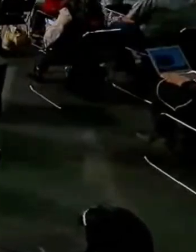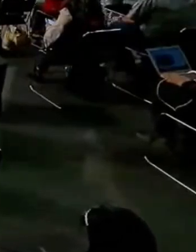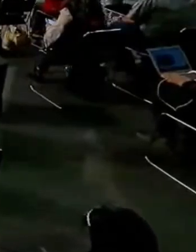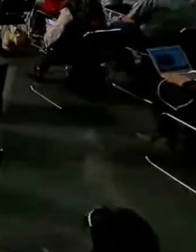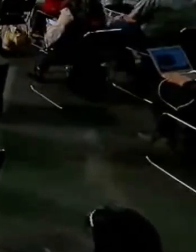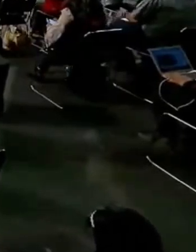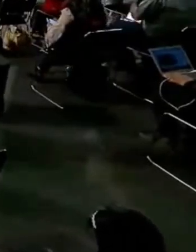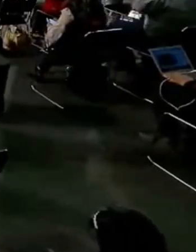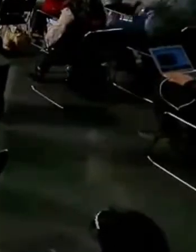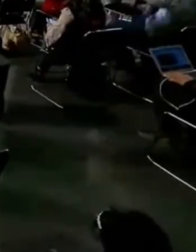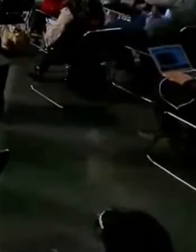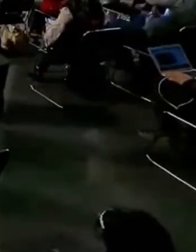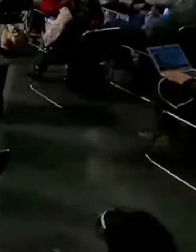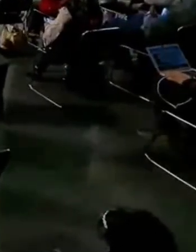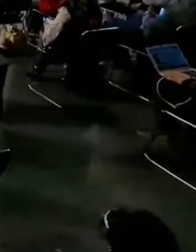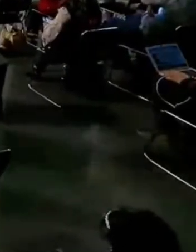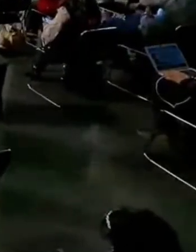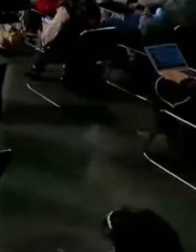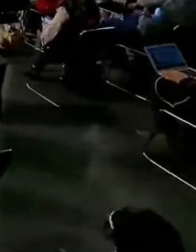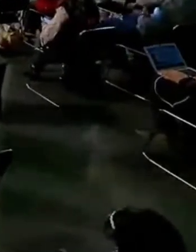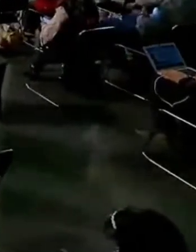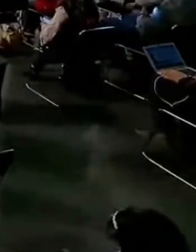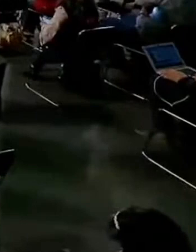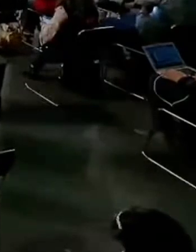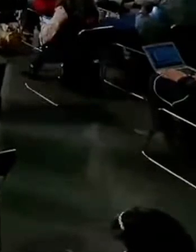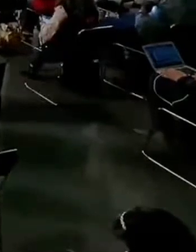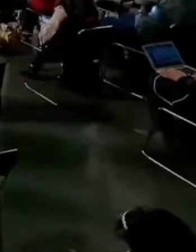140 millones de votos.